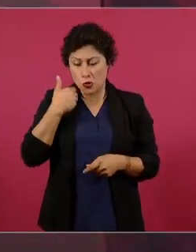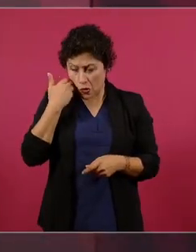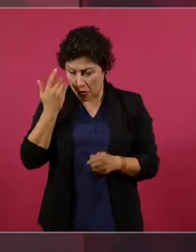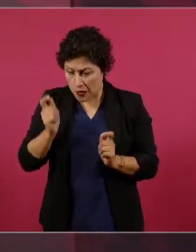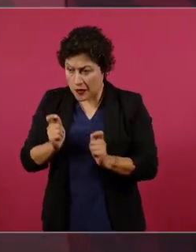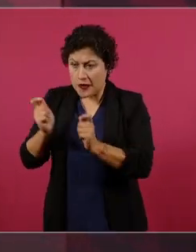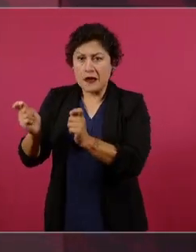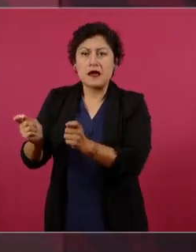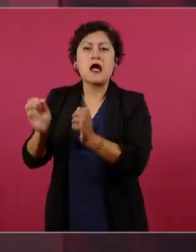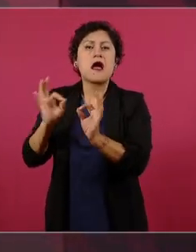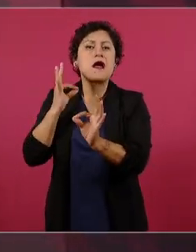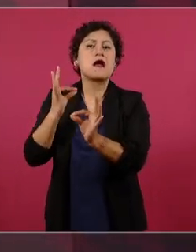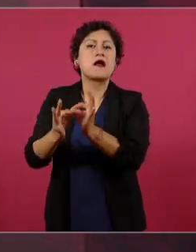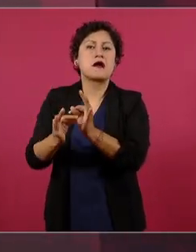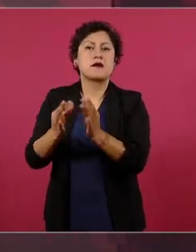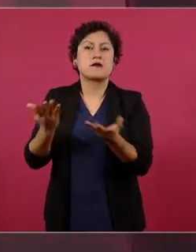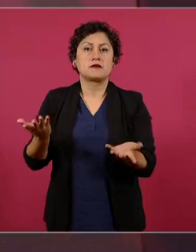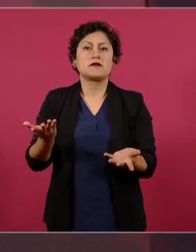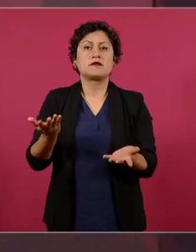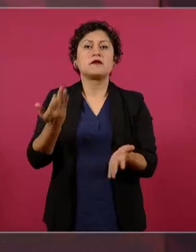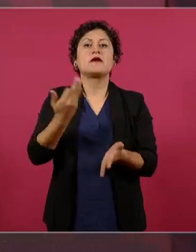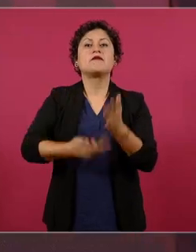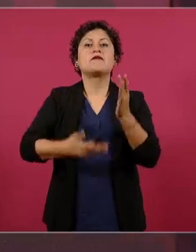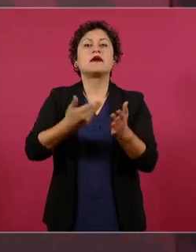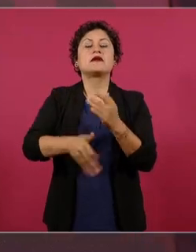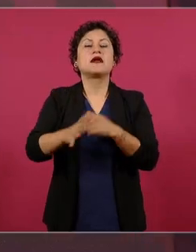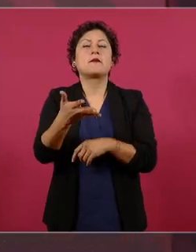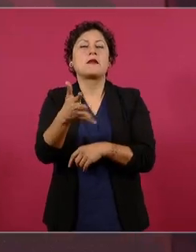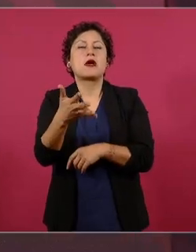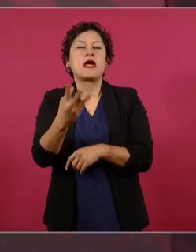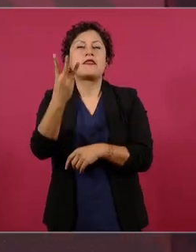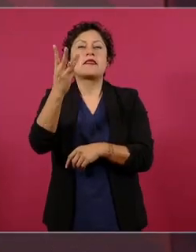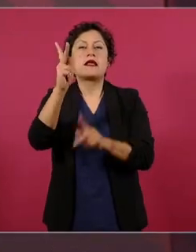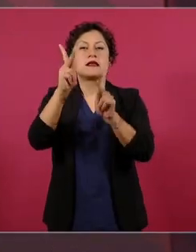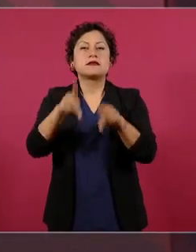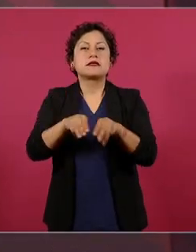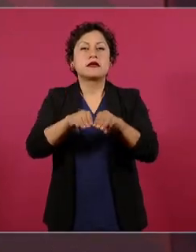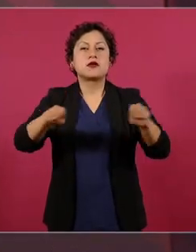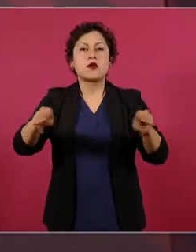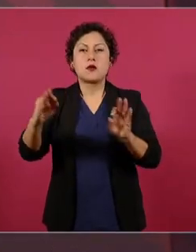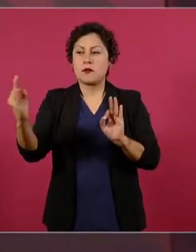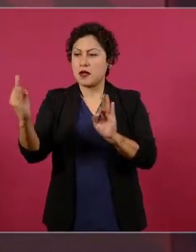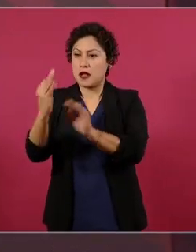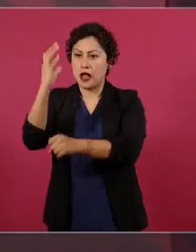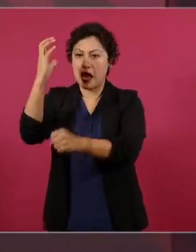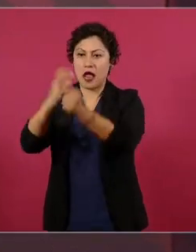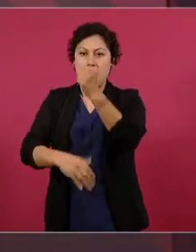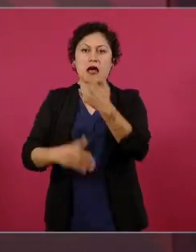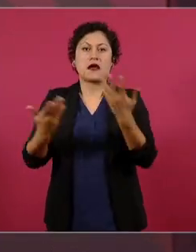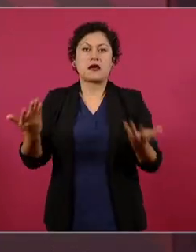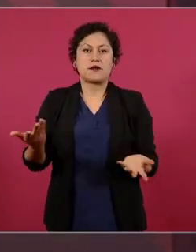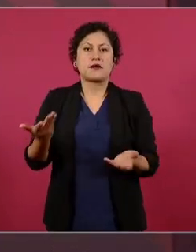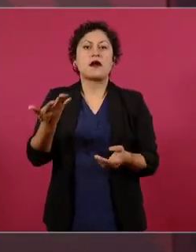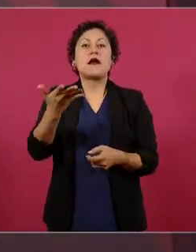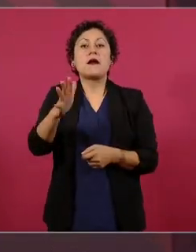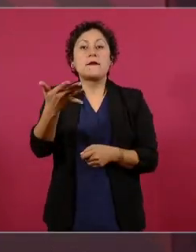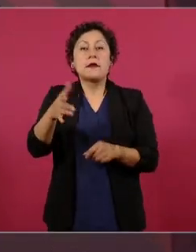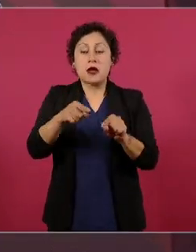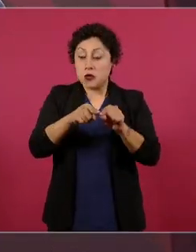nos deben de faltar como 3 kilómetros de una carretera de 160